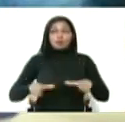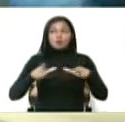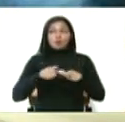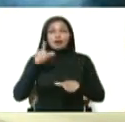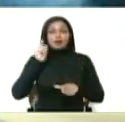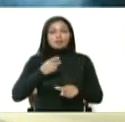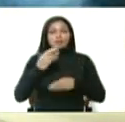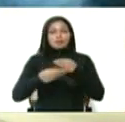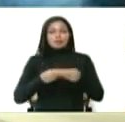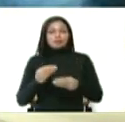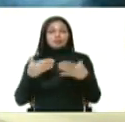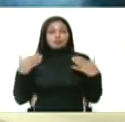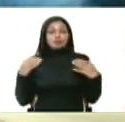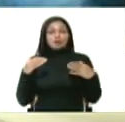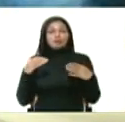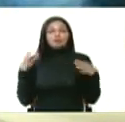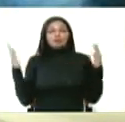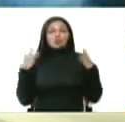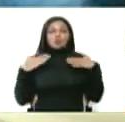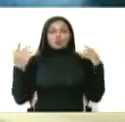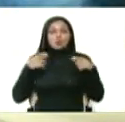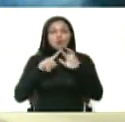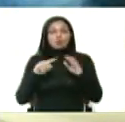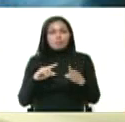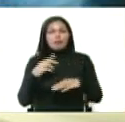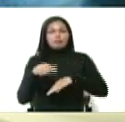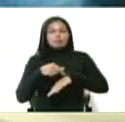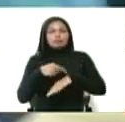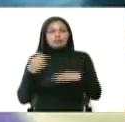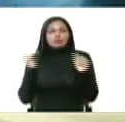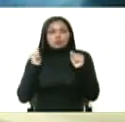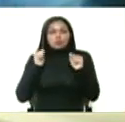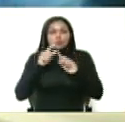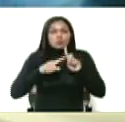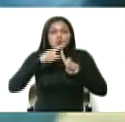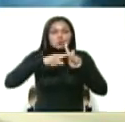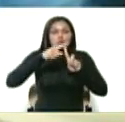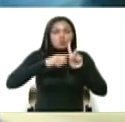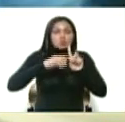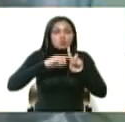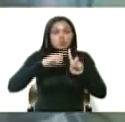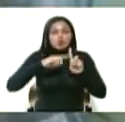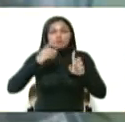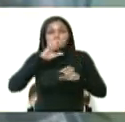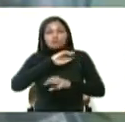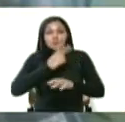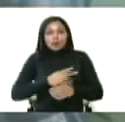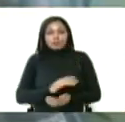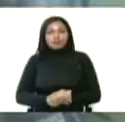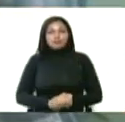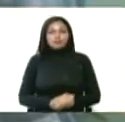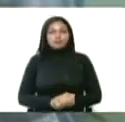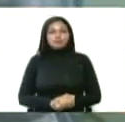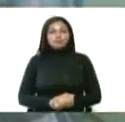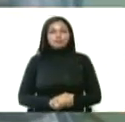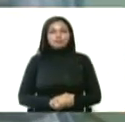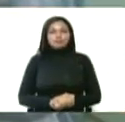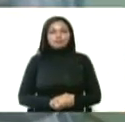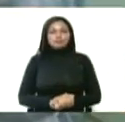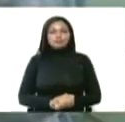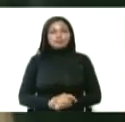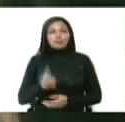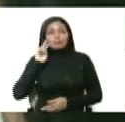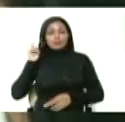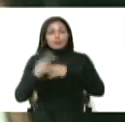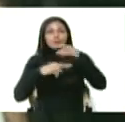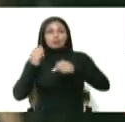requieren de una gran climatización y una buena temperatura. Bueno, el personal aquí, usted sabe, presidente, son